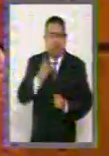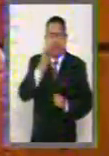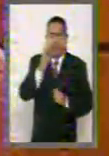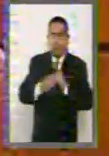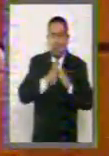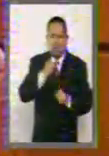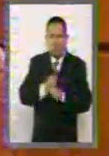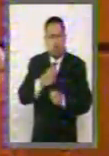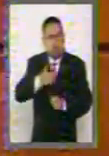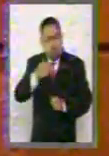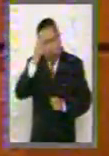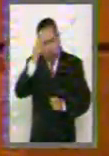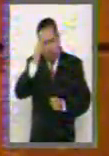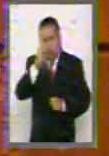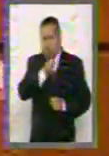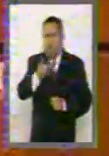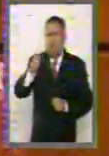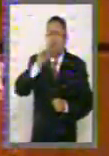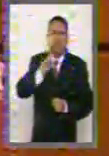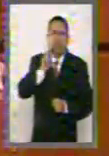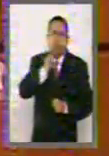a mis compañeras senadoras.